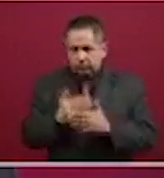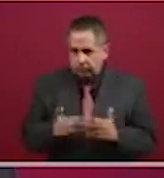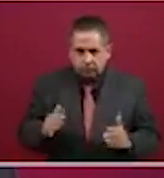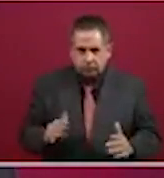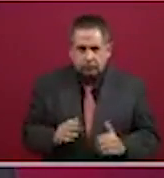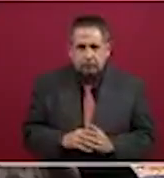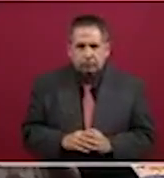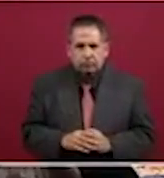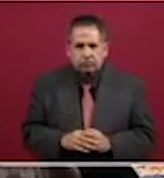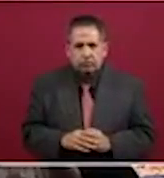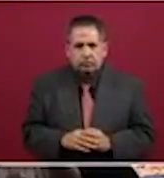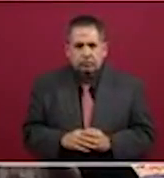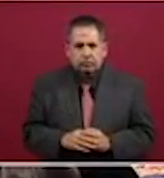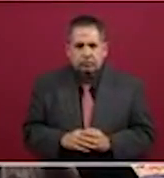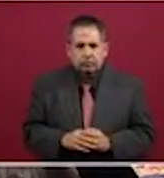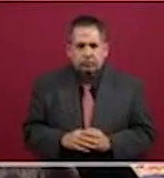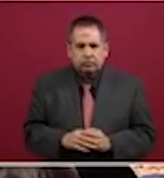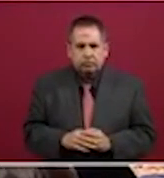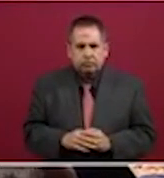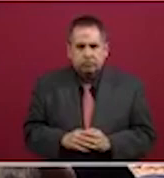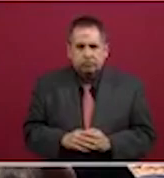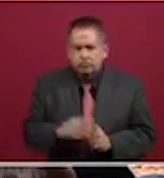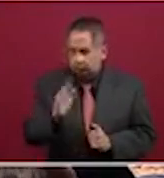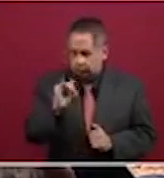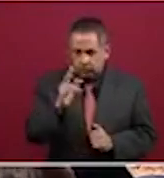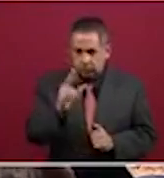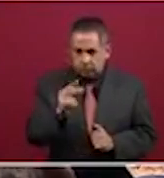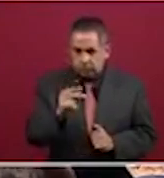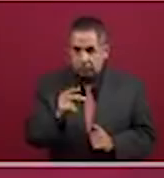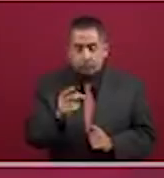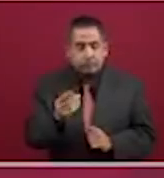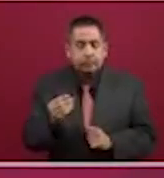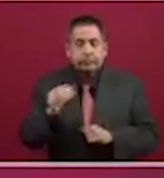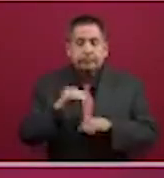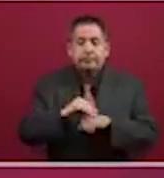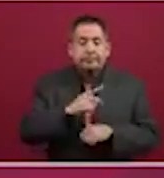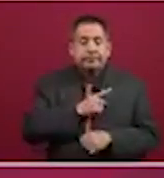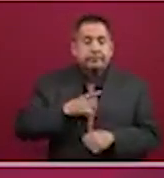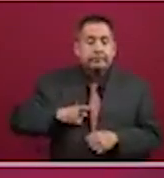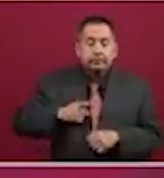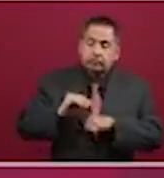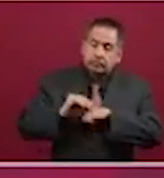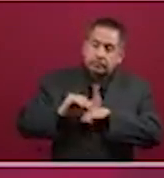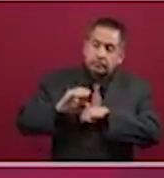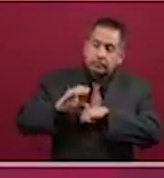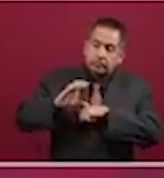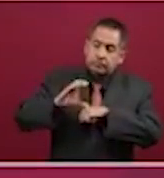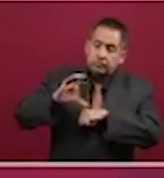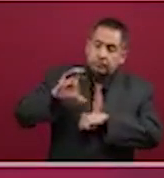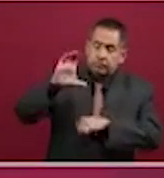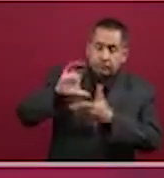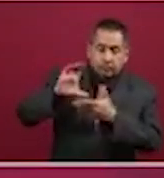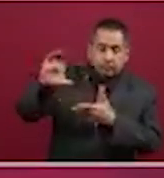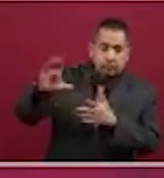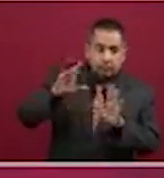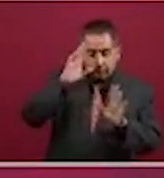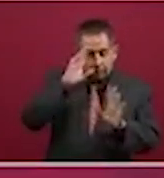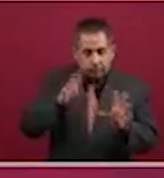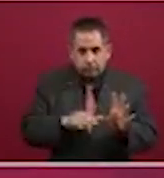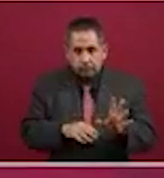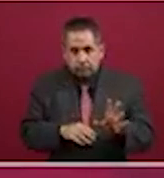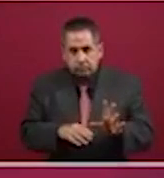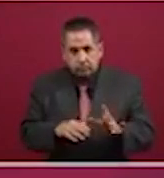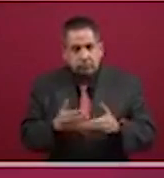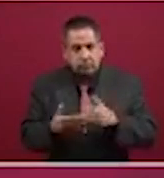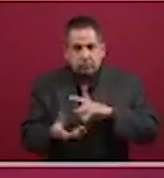era la tasa promedio anual no el crecimiento de la deuda y está esto así tendrá una reducción